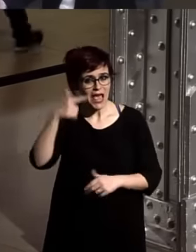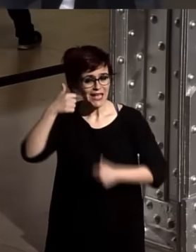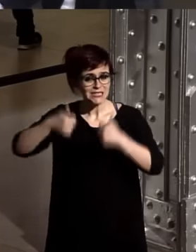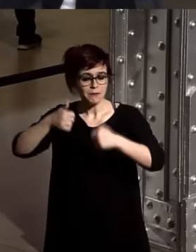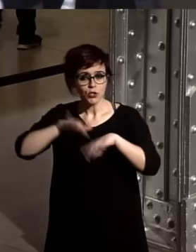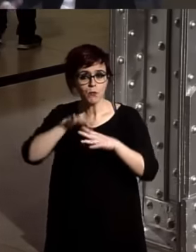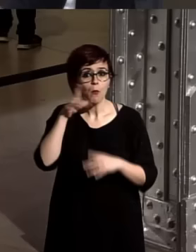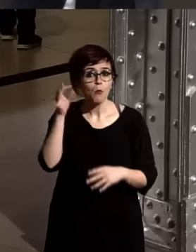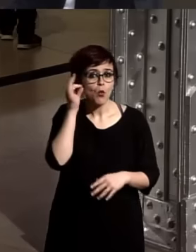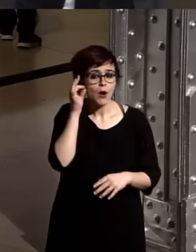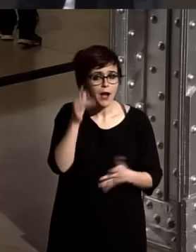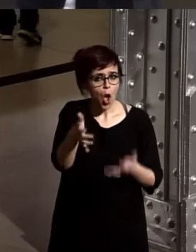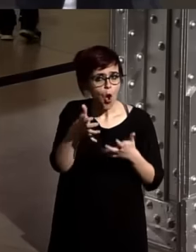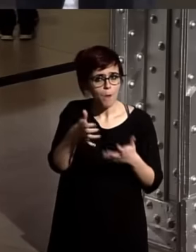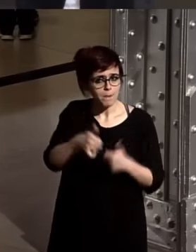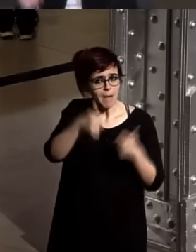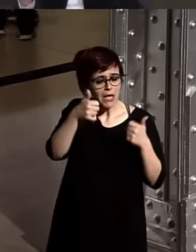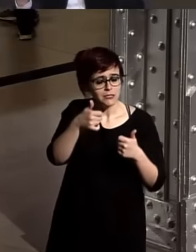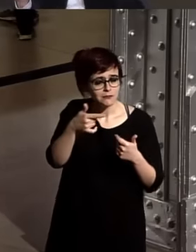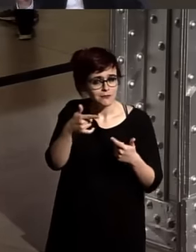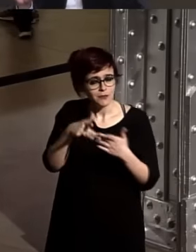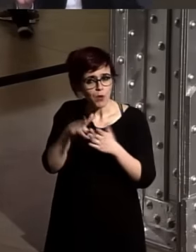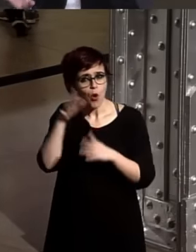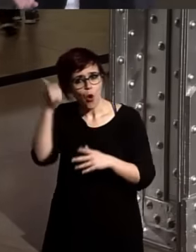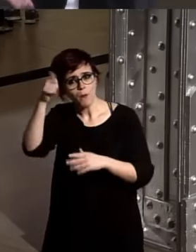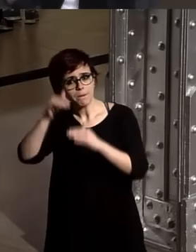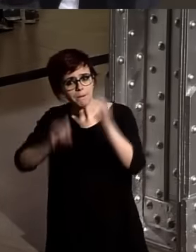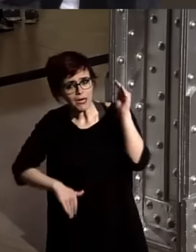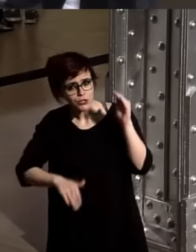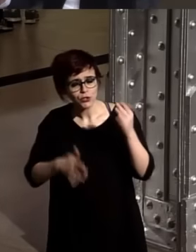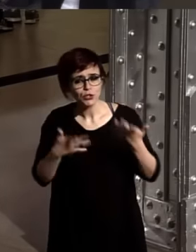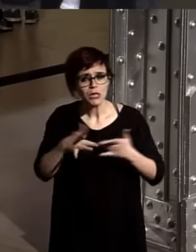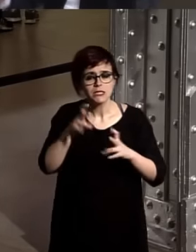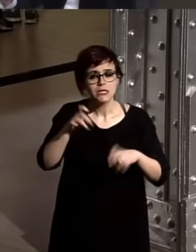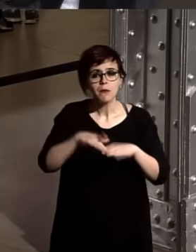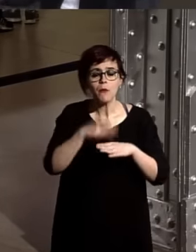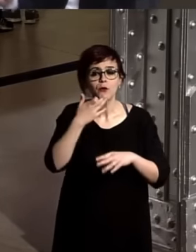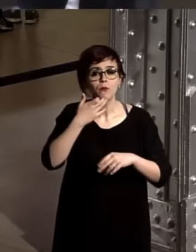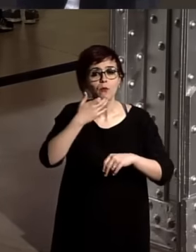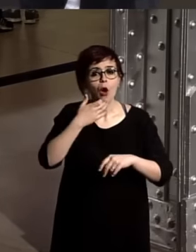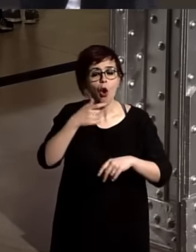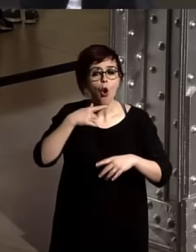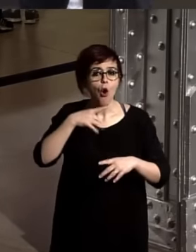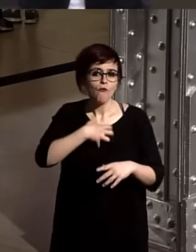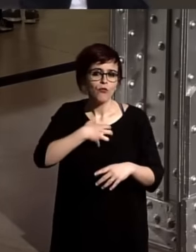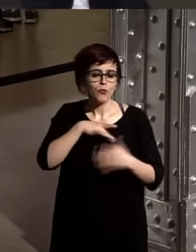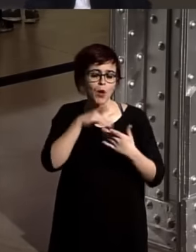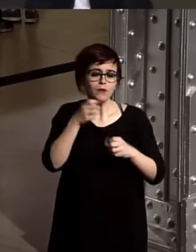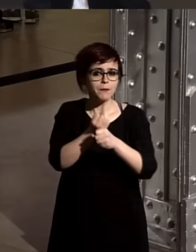hombres ahora mismo porque hay más mujeres que hacen medicina quiero decir que el mundo de la función pública tiene un horario reglado yo pienso que es más